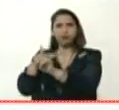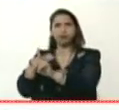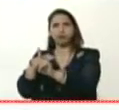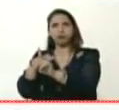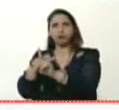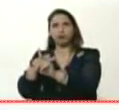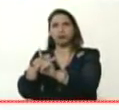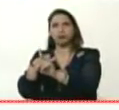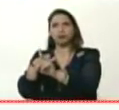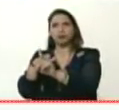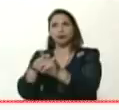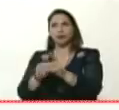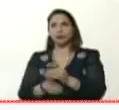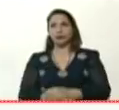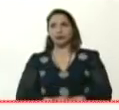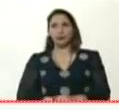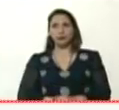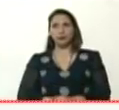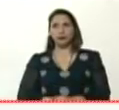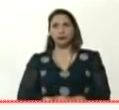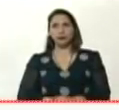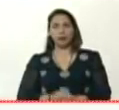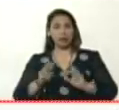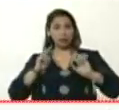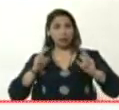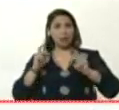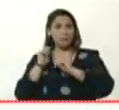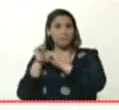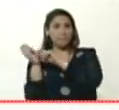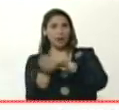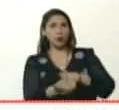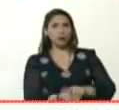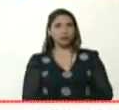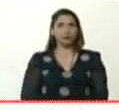atacando. Está el tema del béisbol.